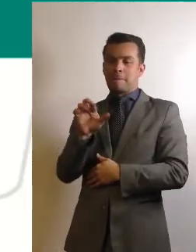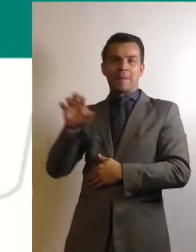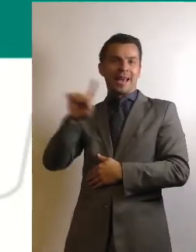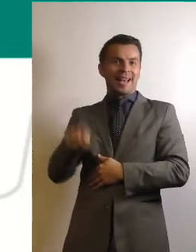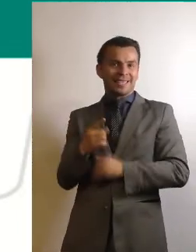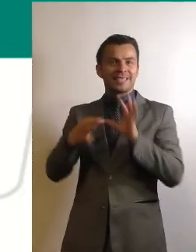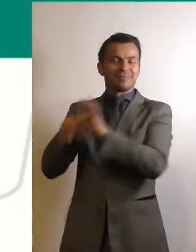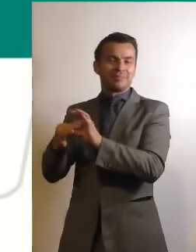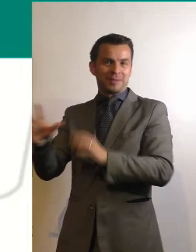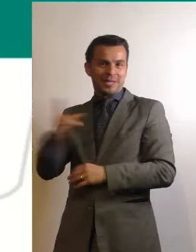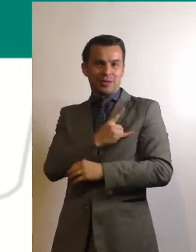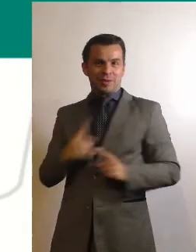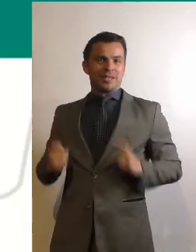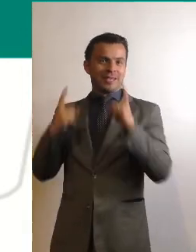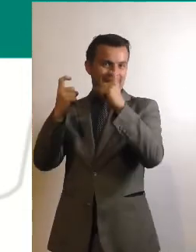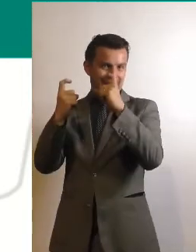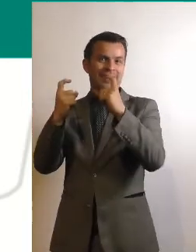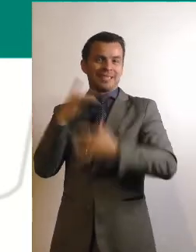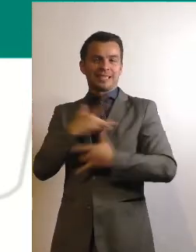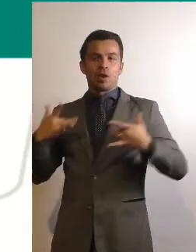el laboratorio